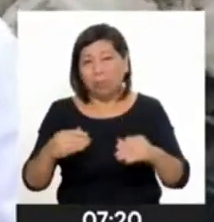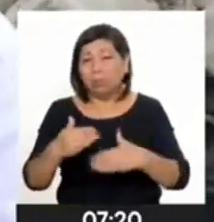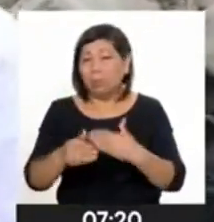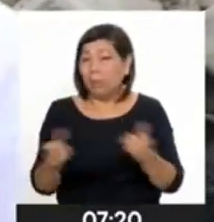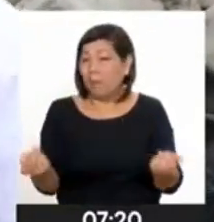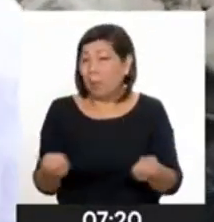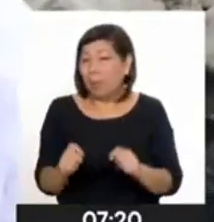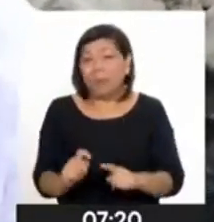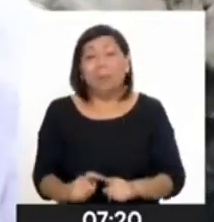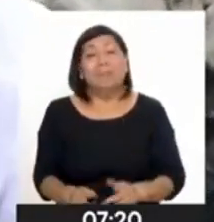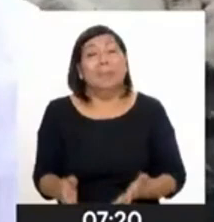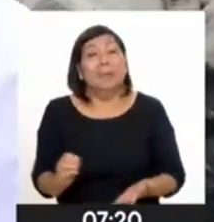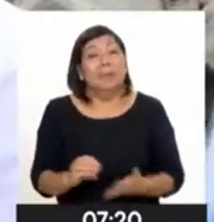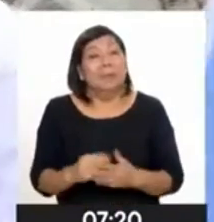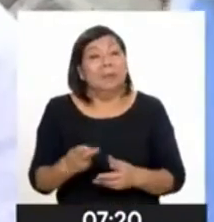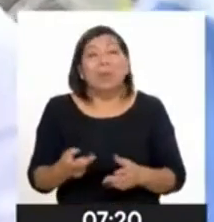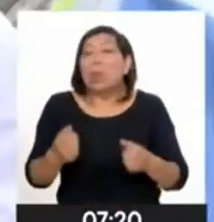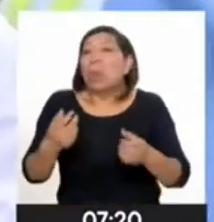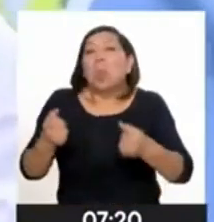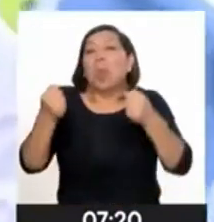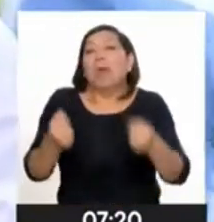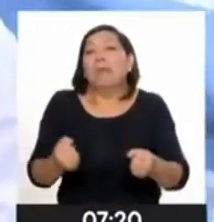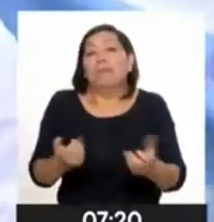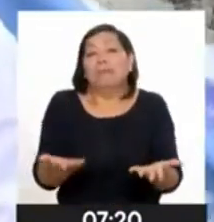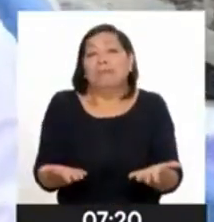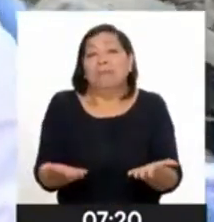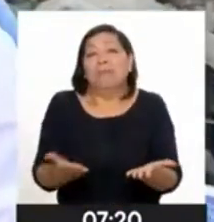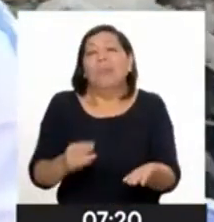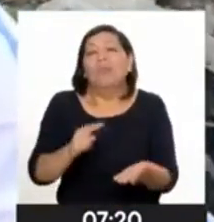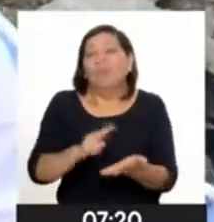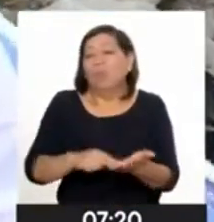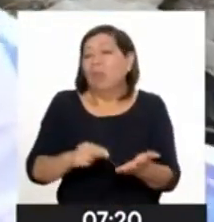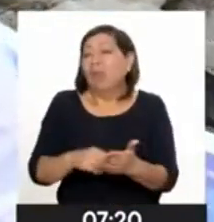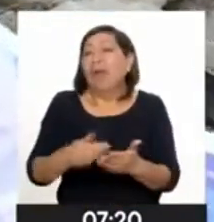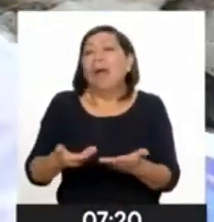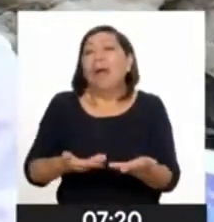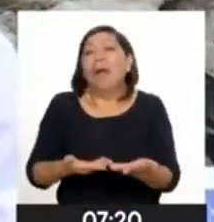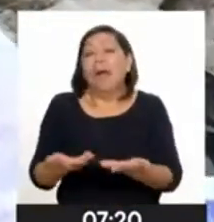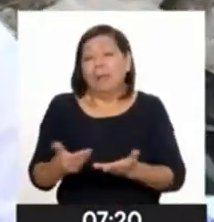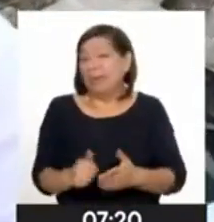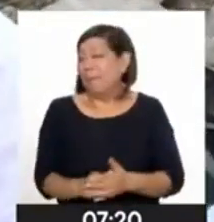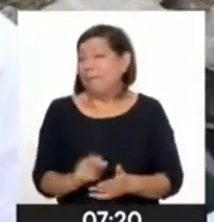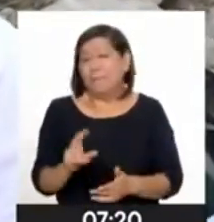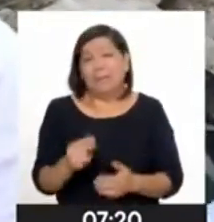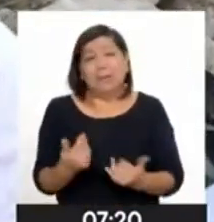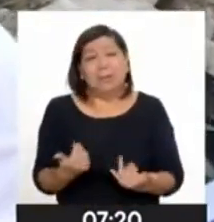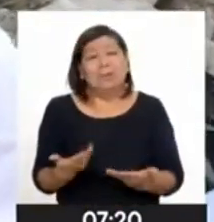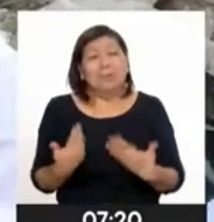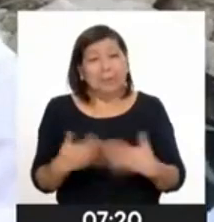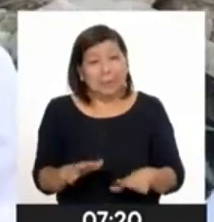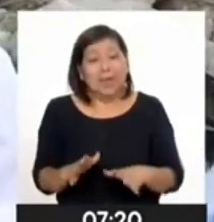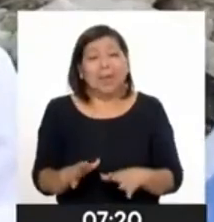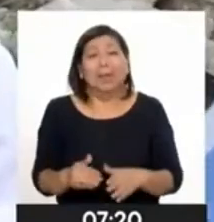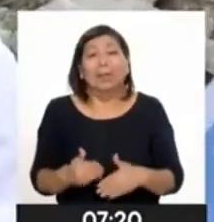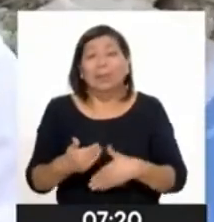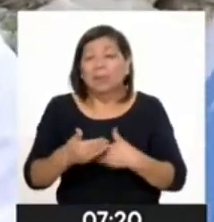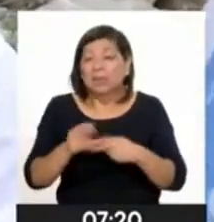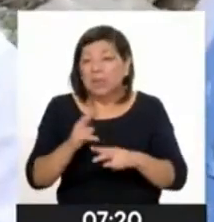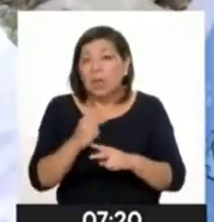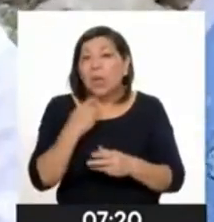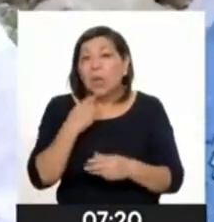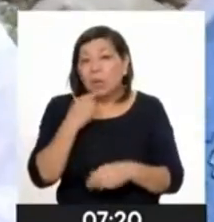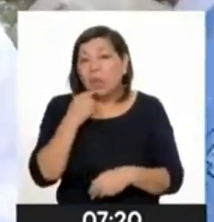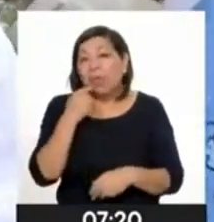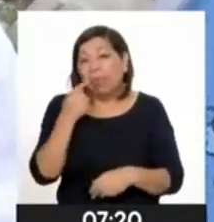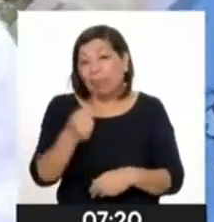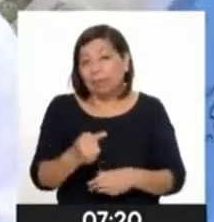clausurar, pero nuevamente los vecinos reinciden, los que están alquilando la propiedad reinciden en hacer estas actividades y por eso que nosotros ya con Procuraduría estamos viendo ya las denuncias